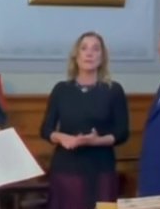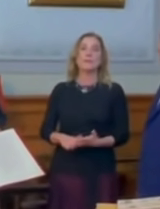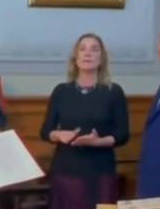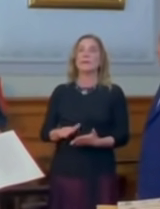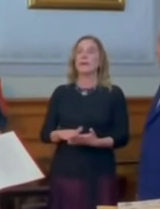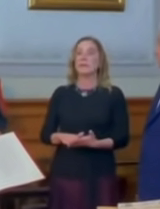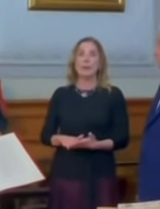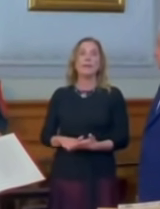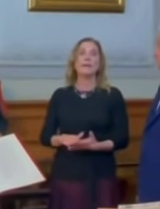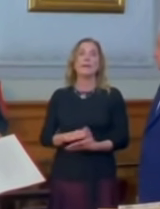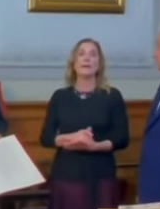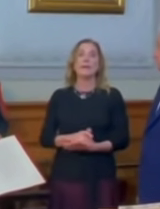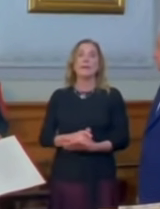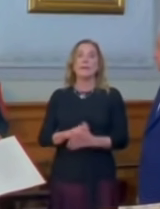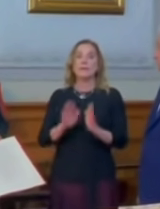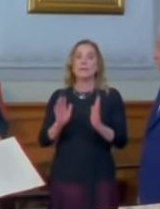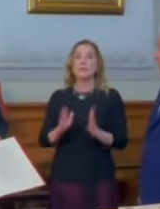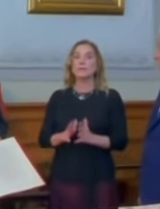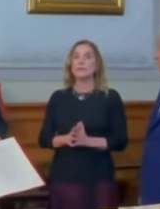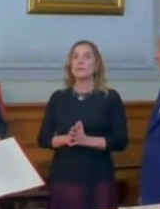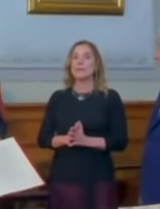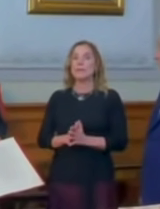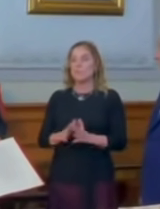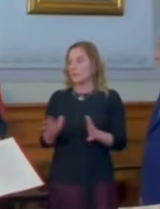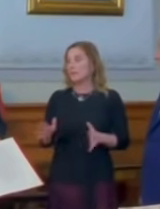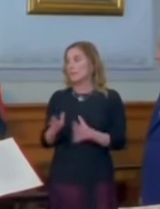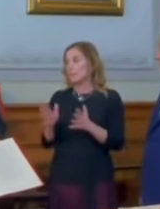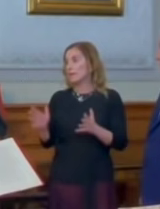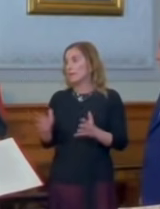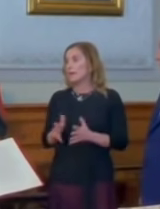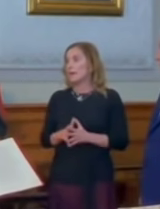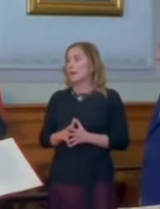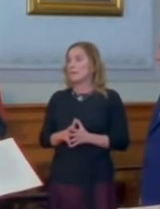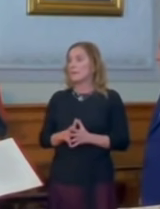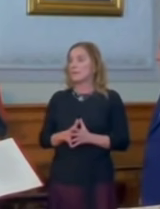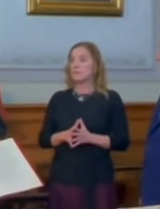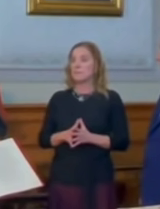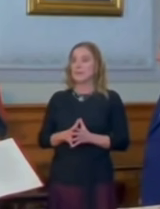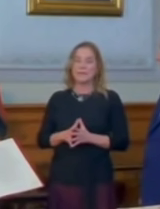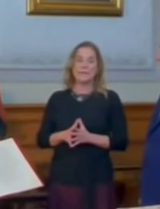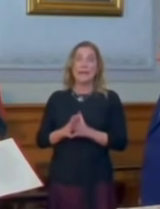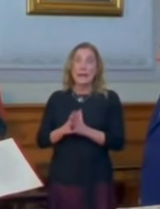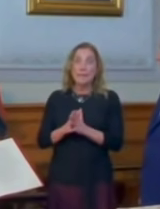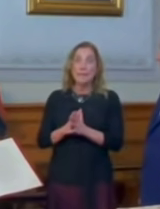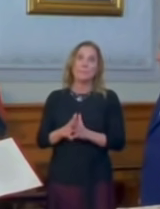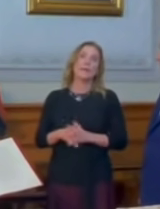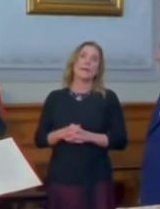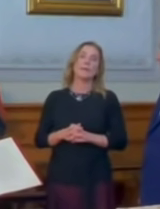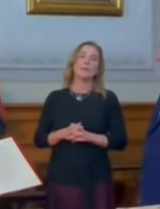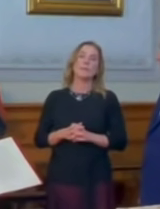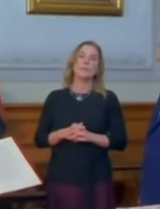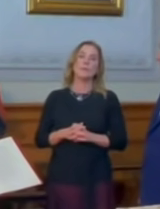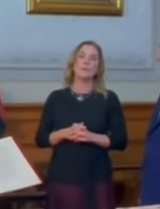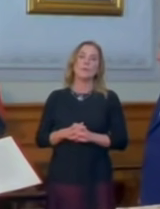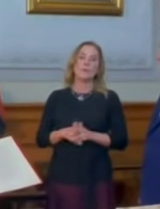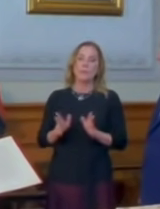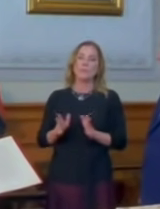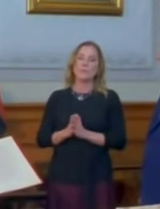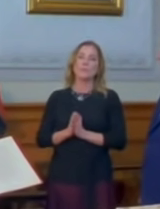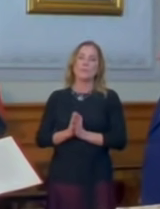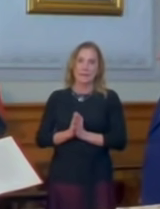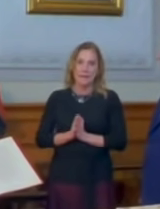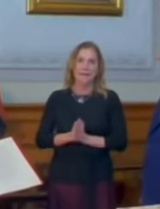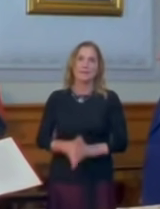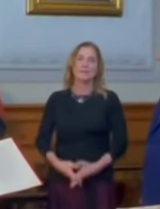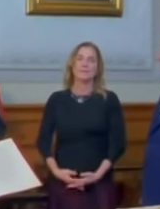Francia, Suecia, Alemania y otras naciones que poseen también algunas de estas piezas clave para la historia de México,